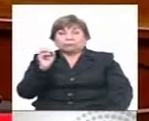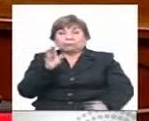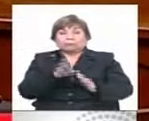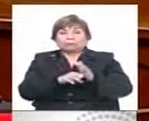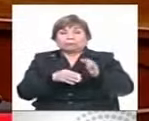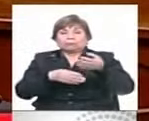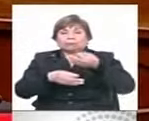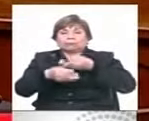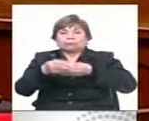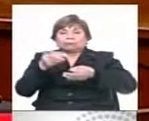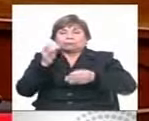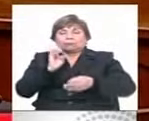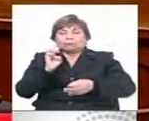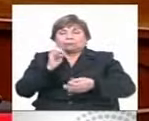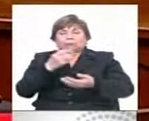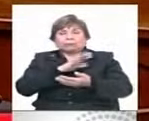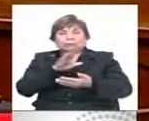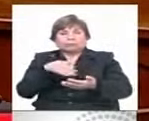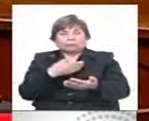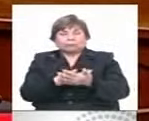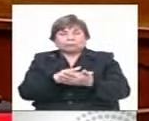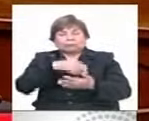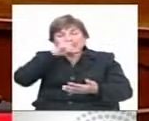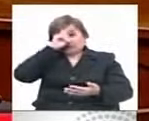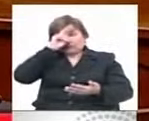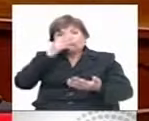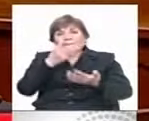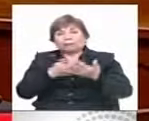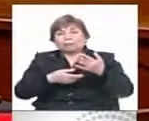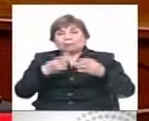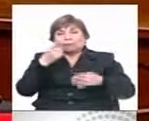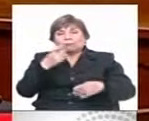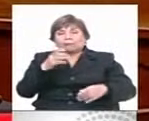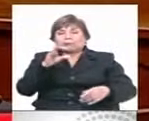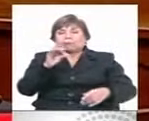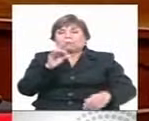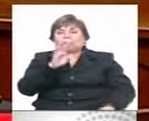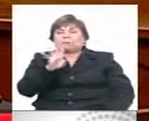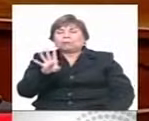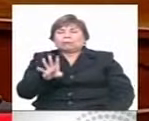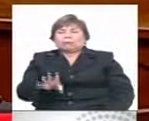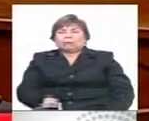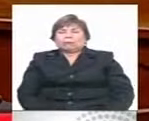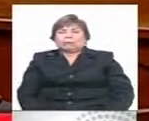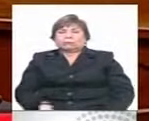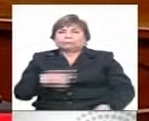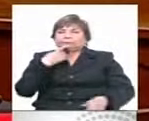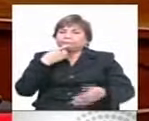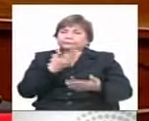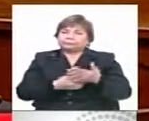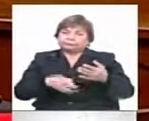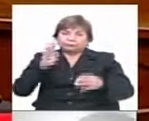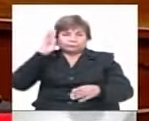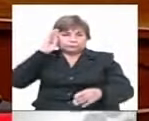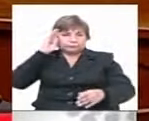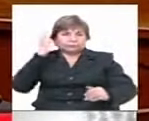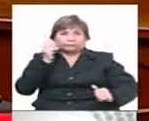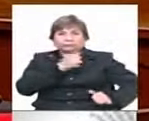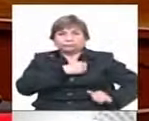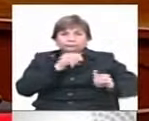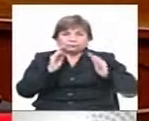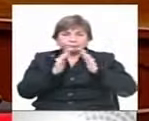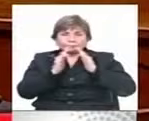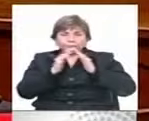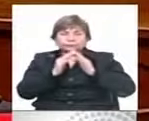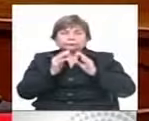emergencia mujer en todo el país, de los cuales 184 estarán en comisarías. La prevención